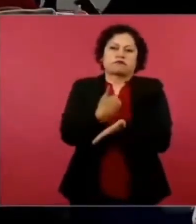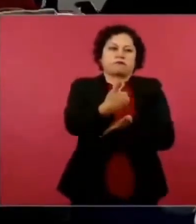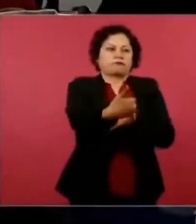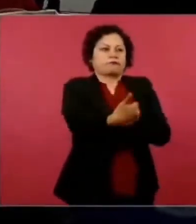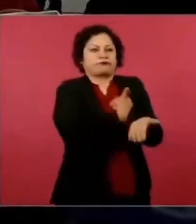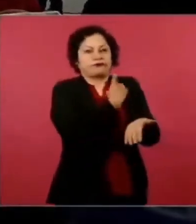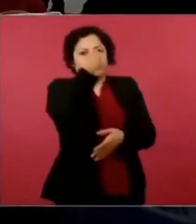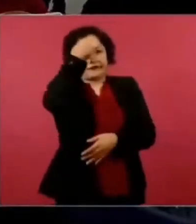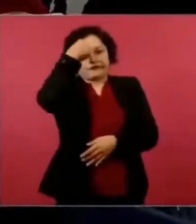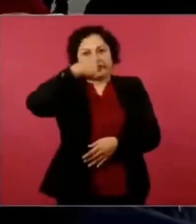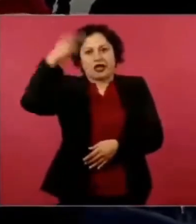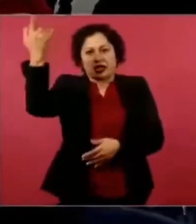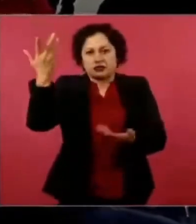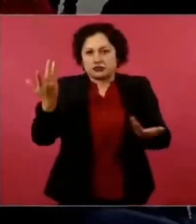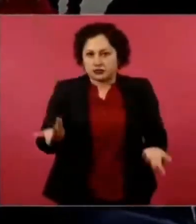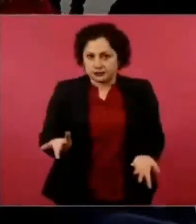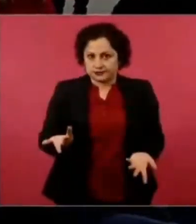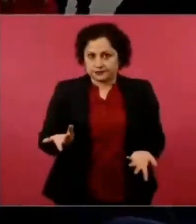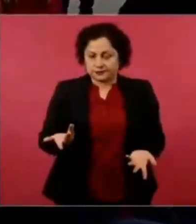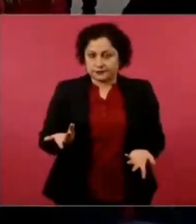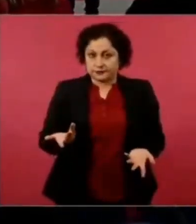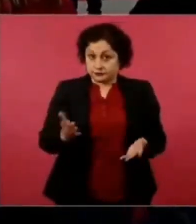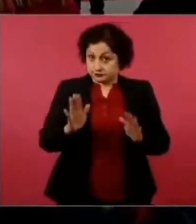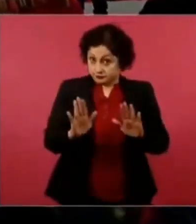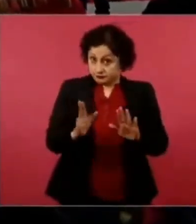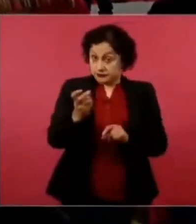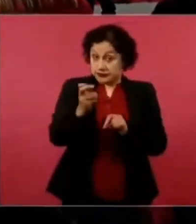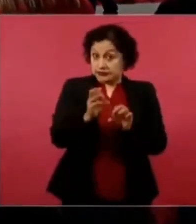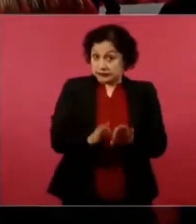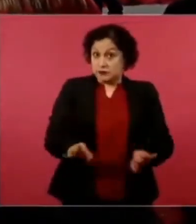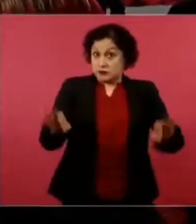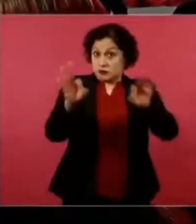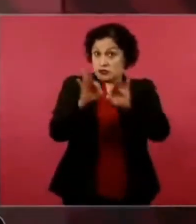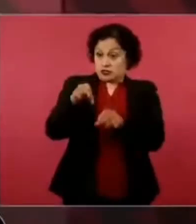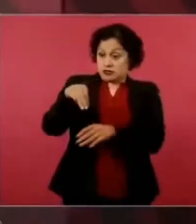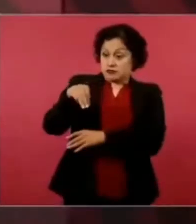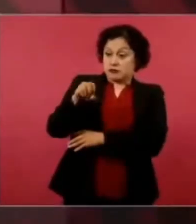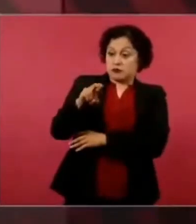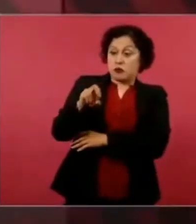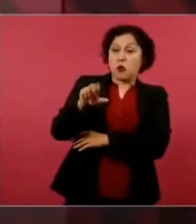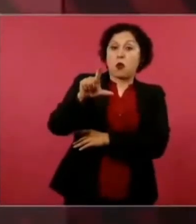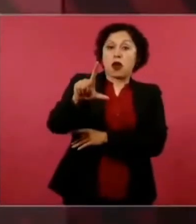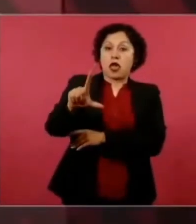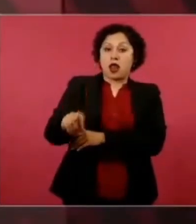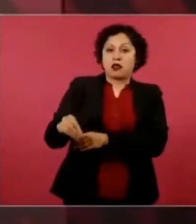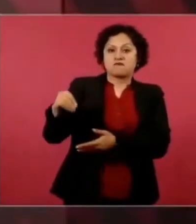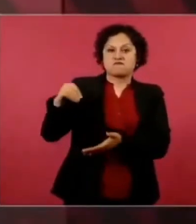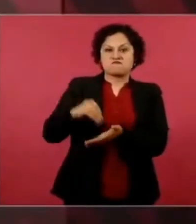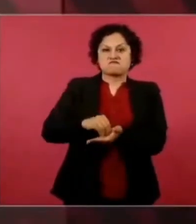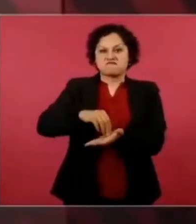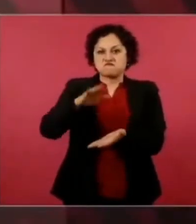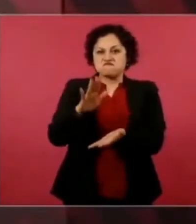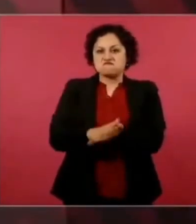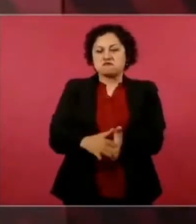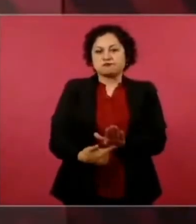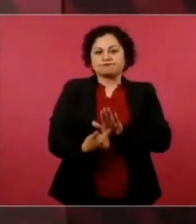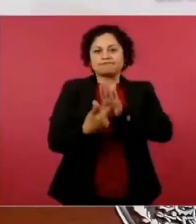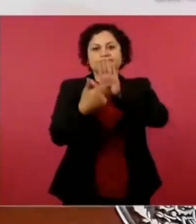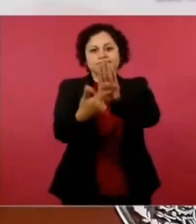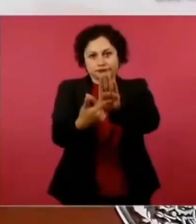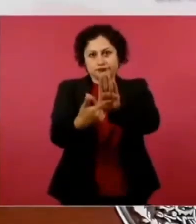lo moral, la fortaleza política que da un gobierno honesto,